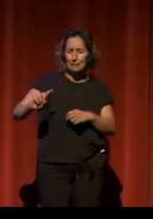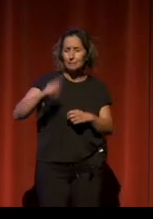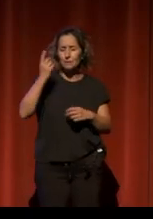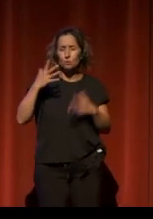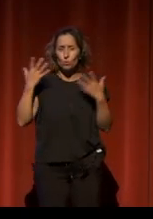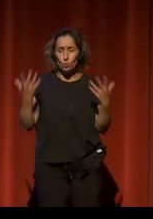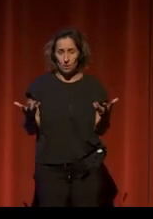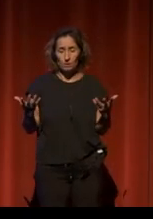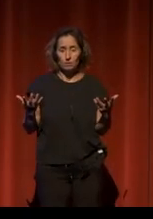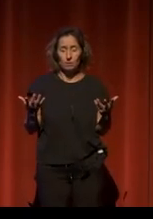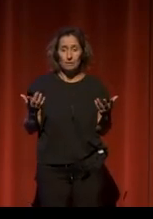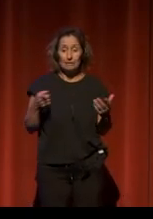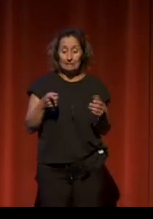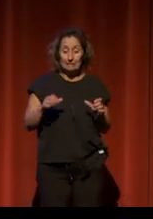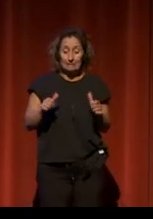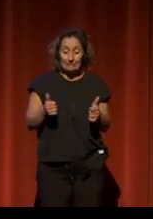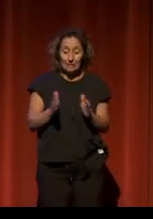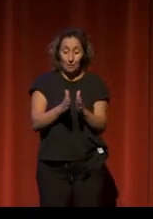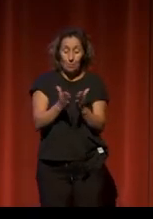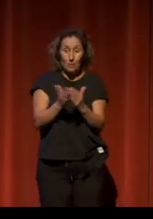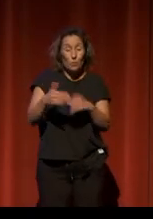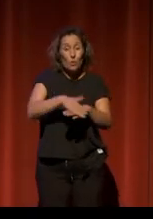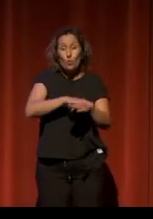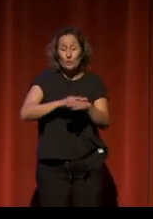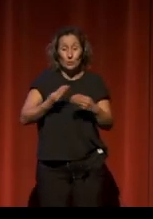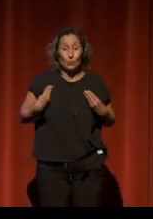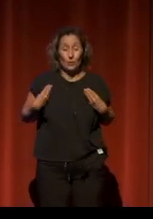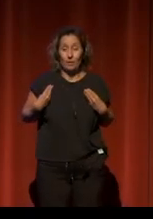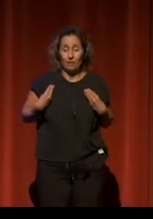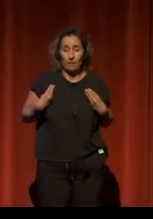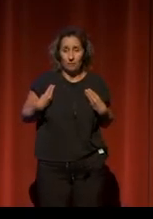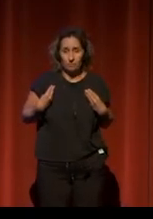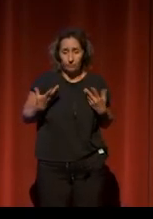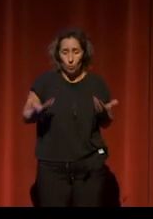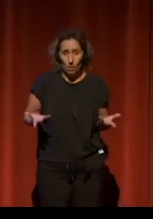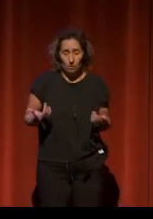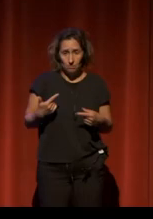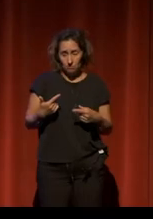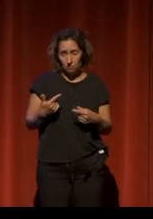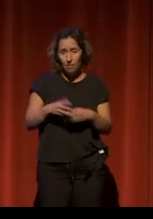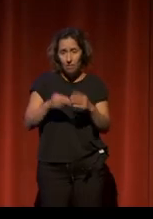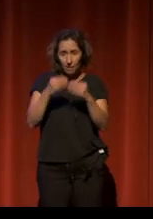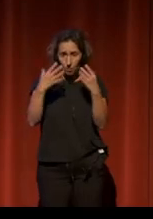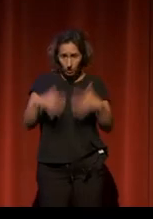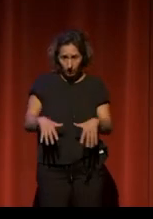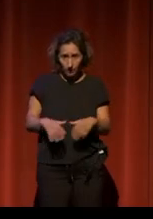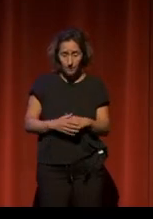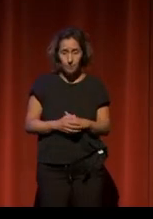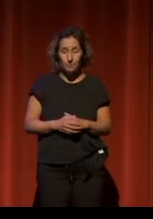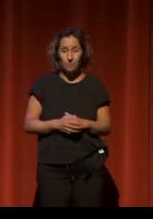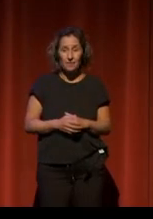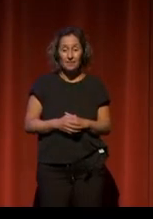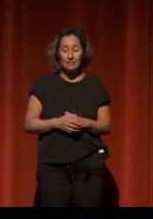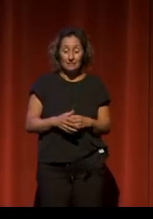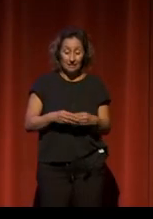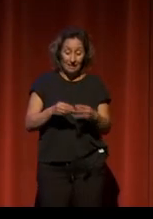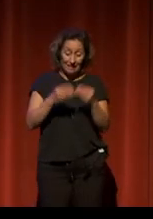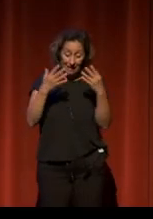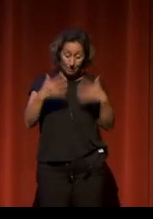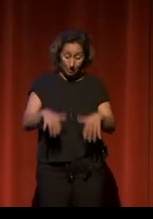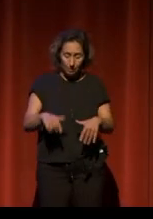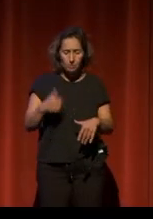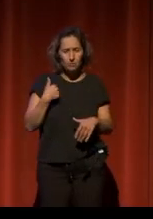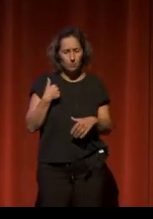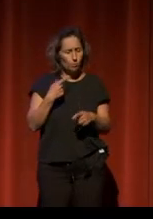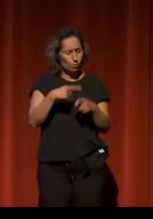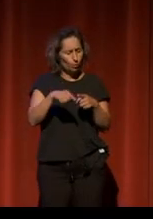Define el marco el manual básico de nuestra vida en común que es la democracia y debajo de la democracia como gran entregable de la democracia como